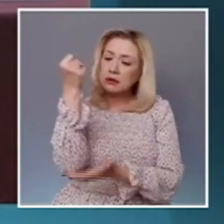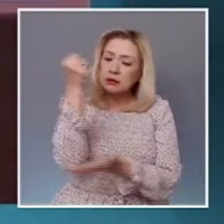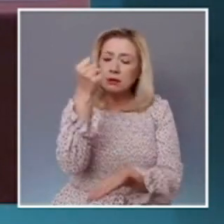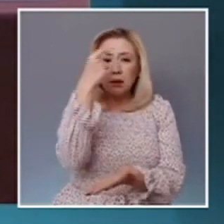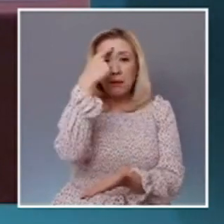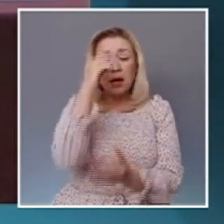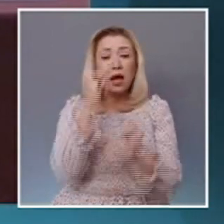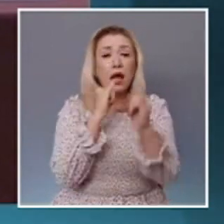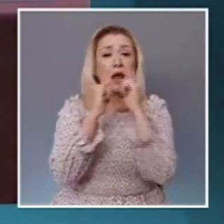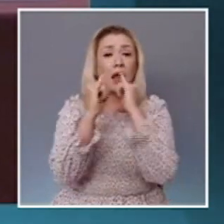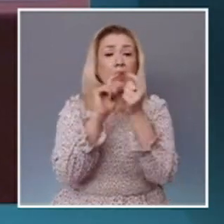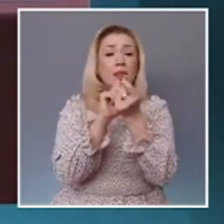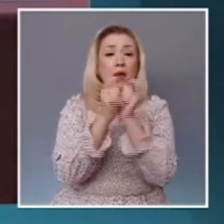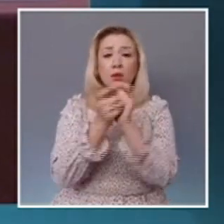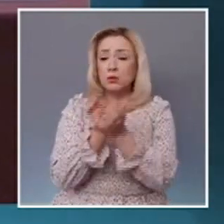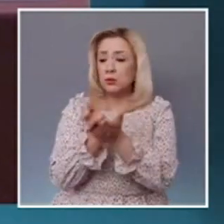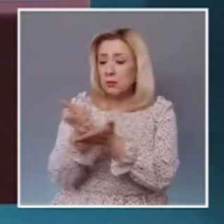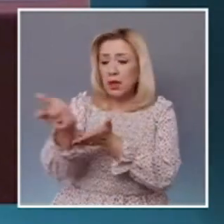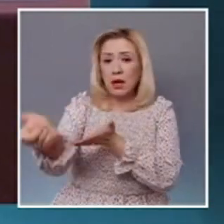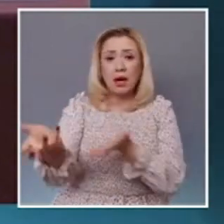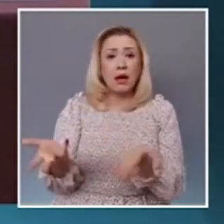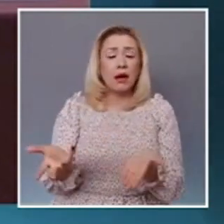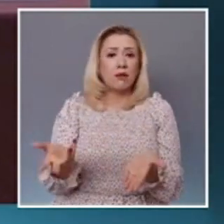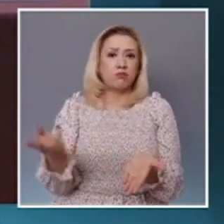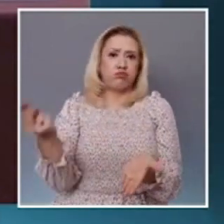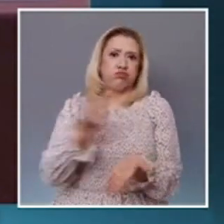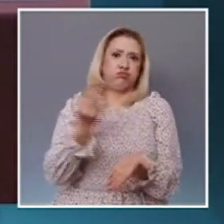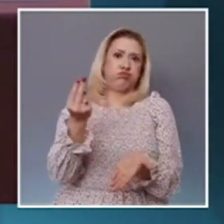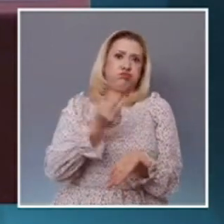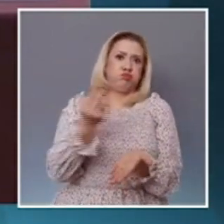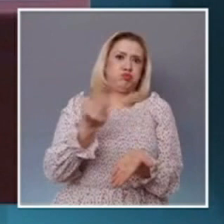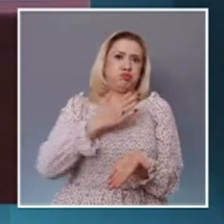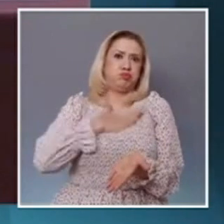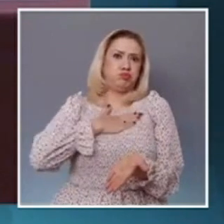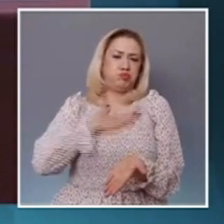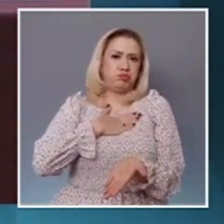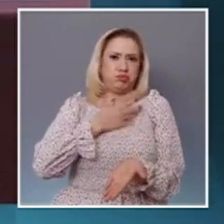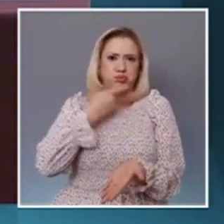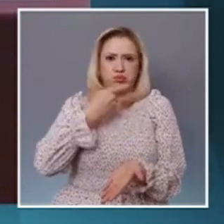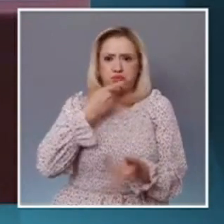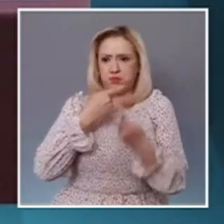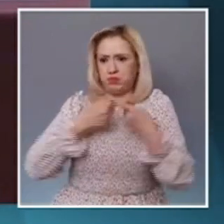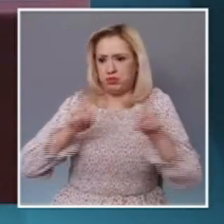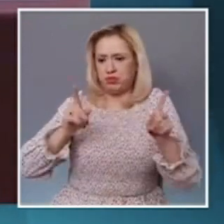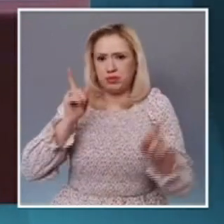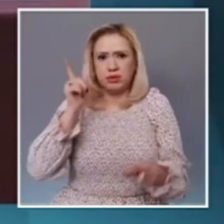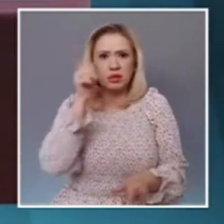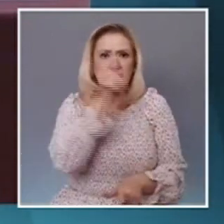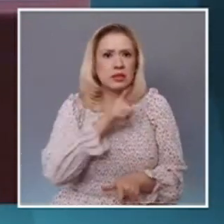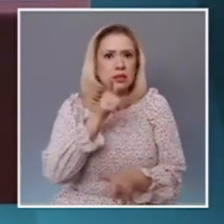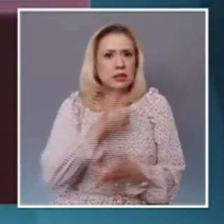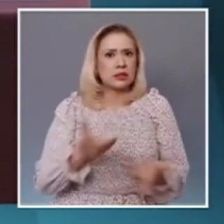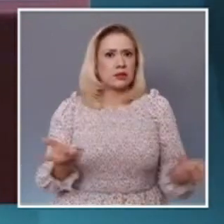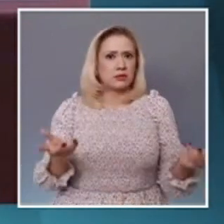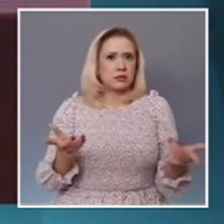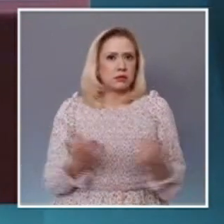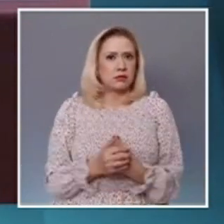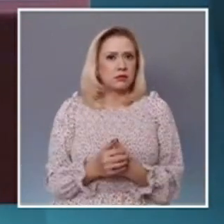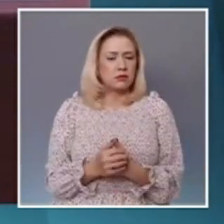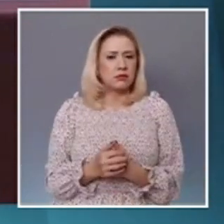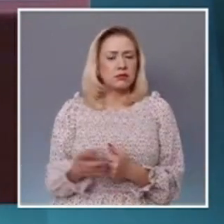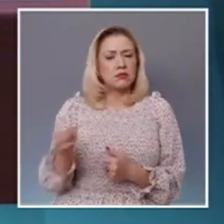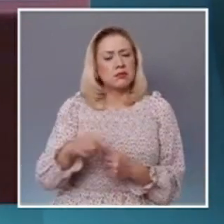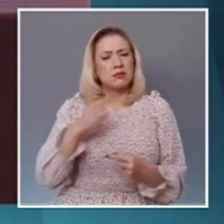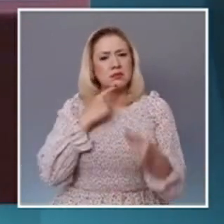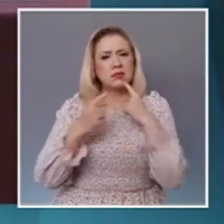a pesar que es una de las demandas más reiteradas en todo este tiempo. Las activistas demandaron tomar en cuenta la